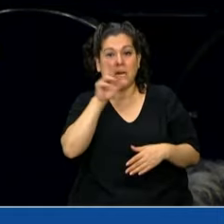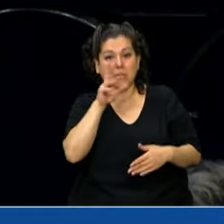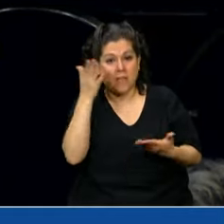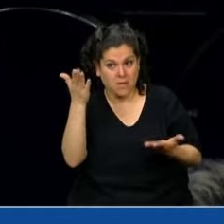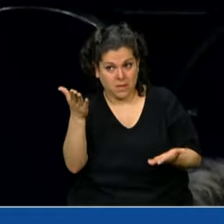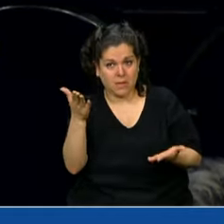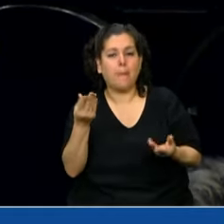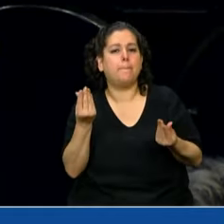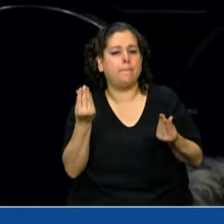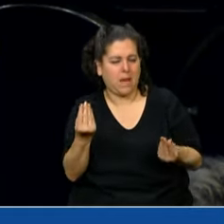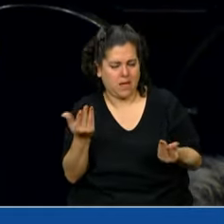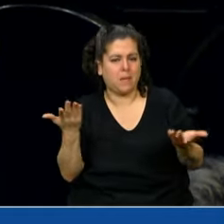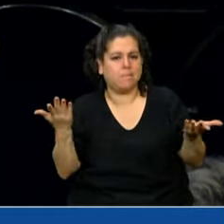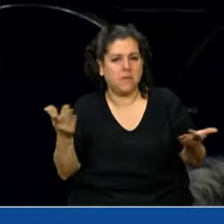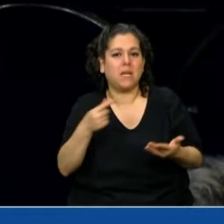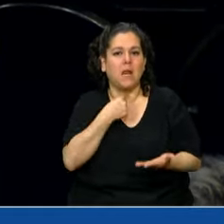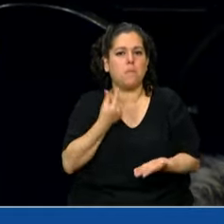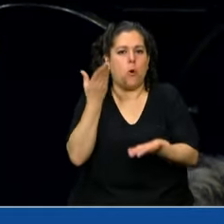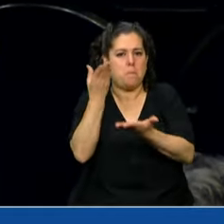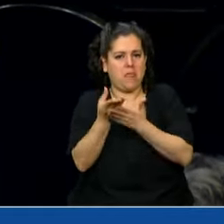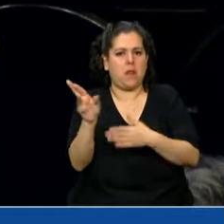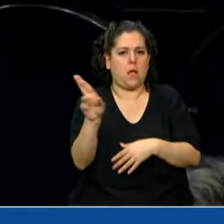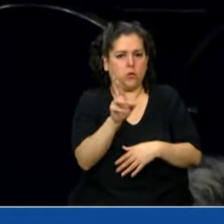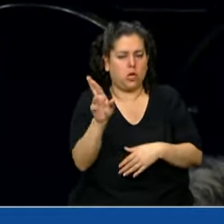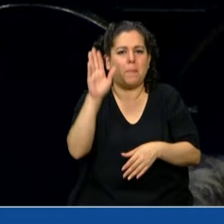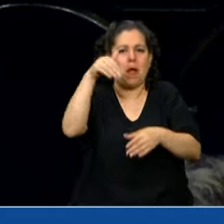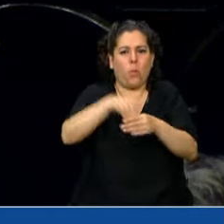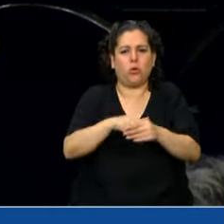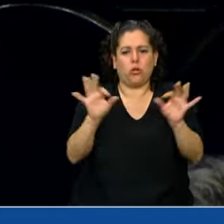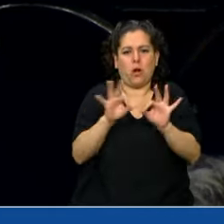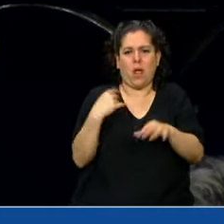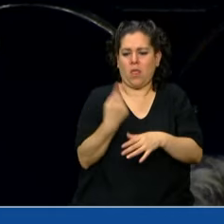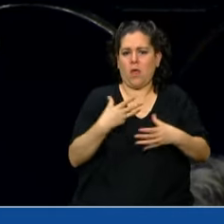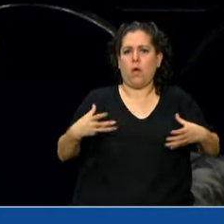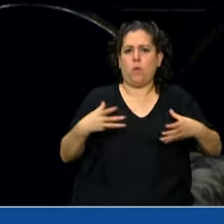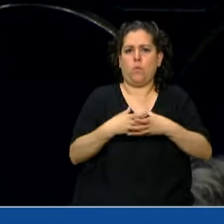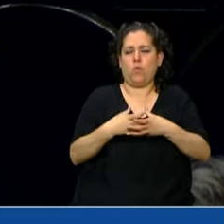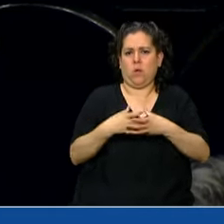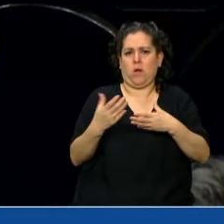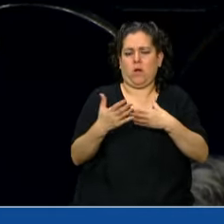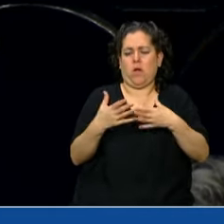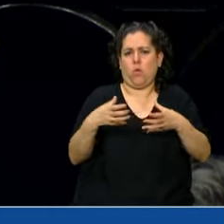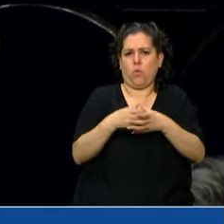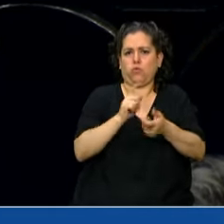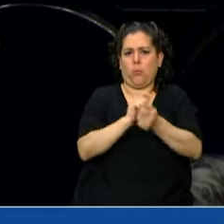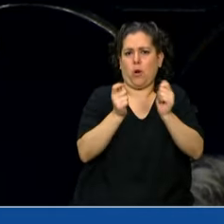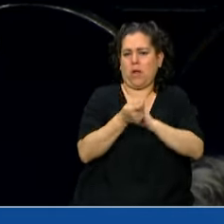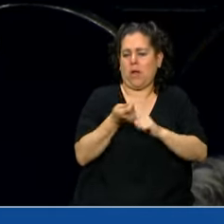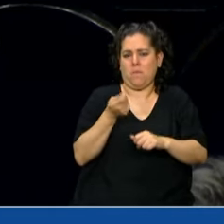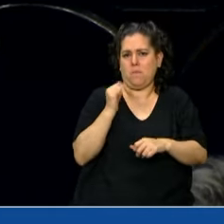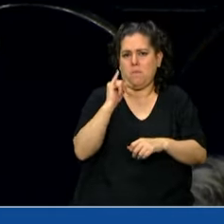para pedirle la autorización para la abstención del interbloque Juntos por el cambio